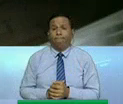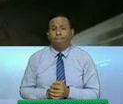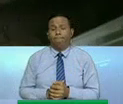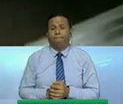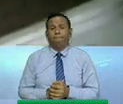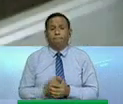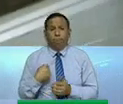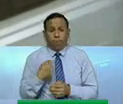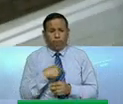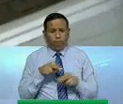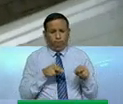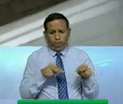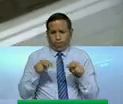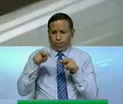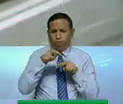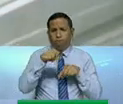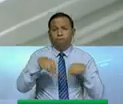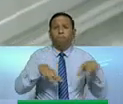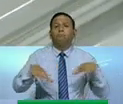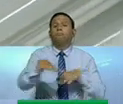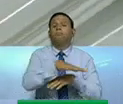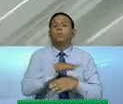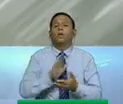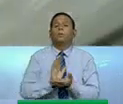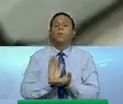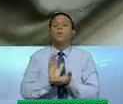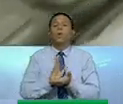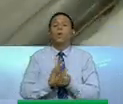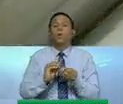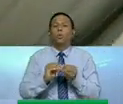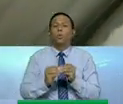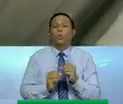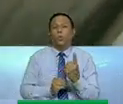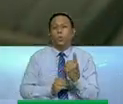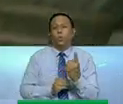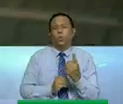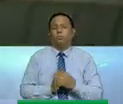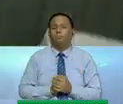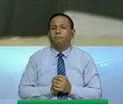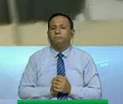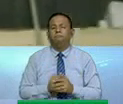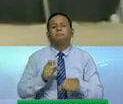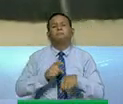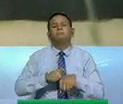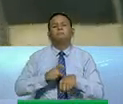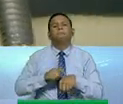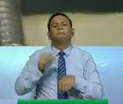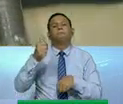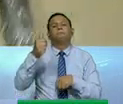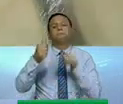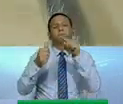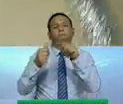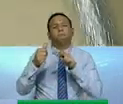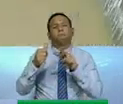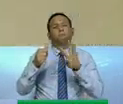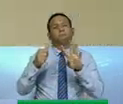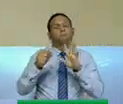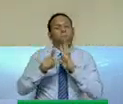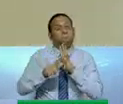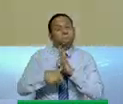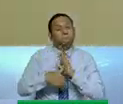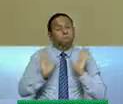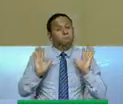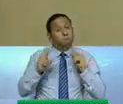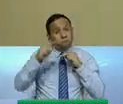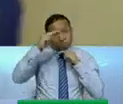nos encontramos en el bloque 1A de Evasión Popular. 22 horas con 24 minutos, si la noticia